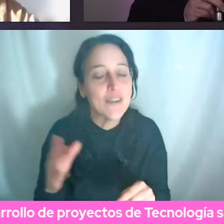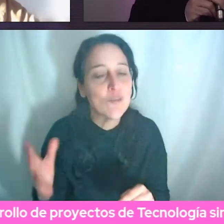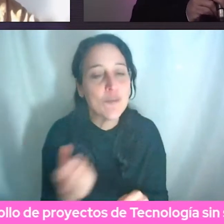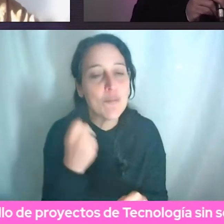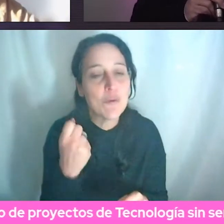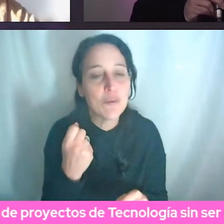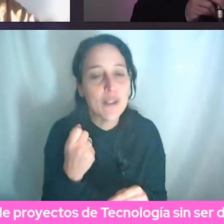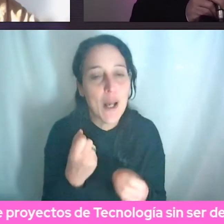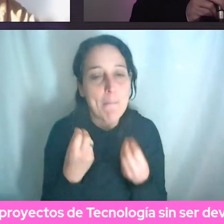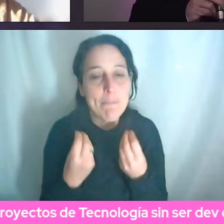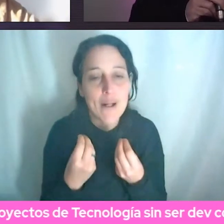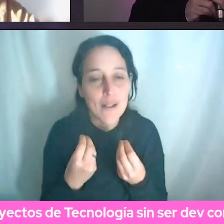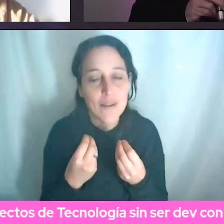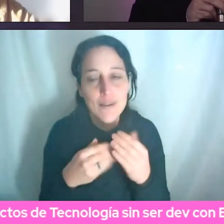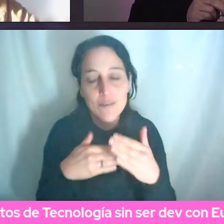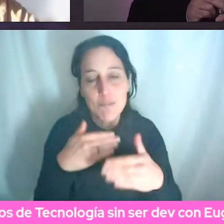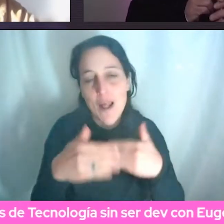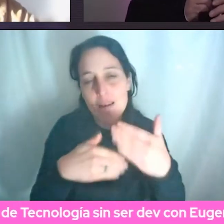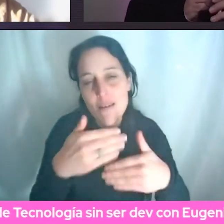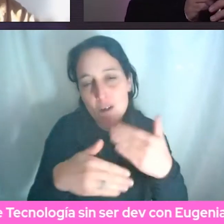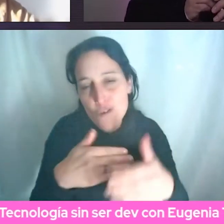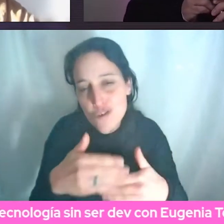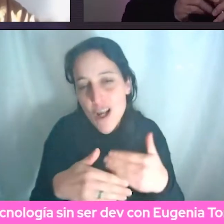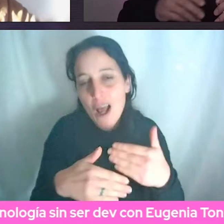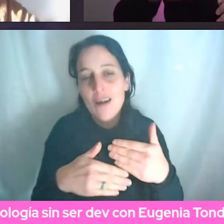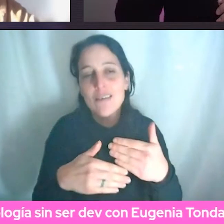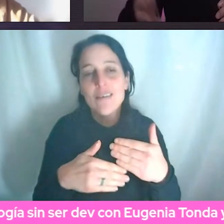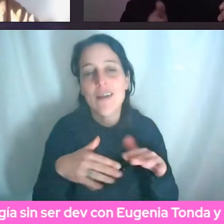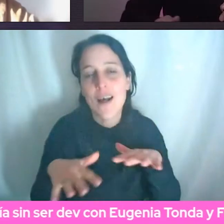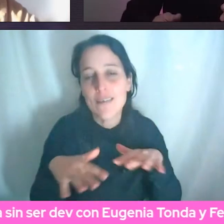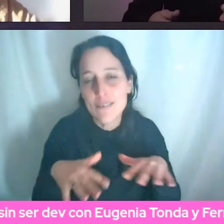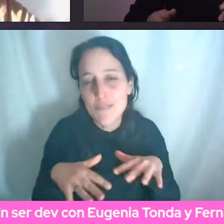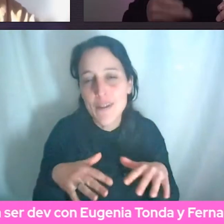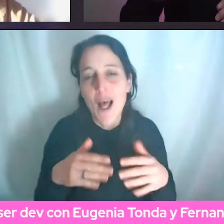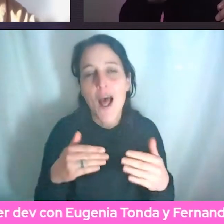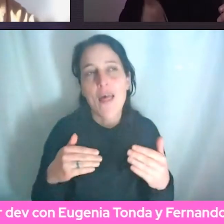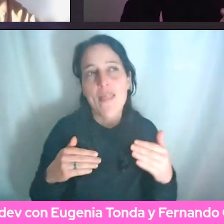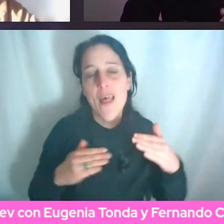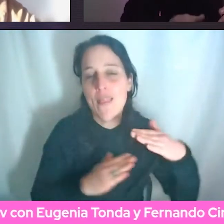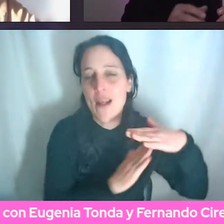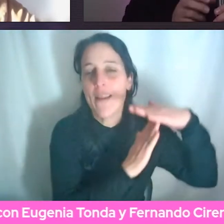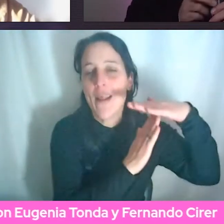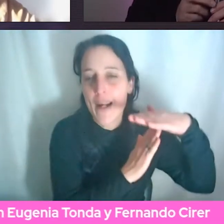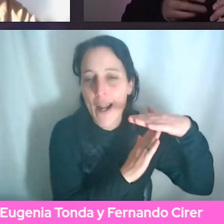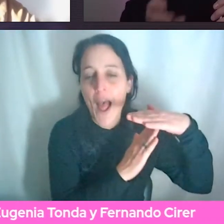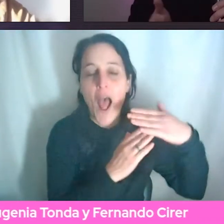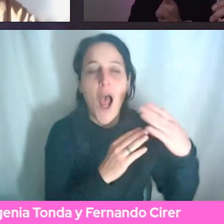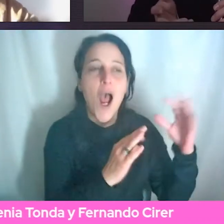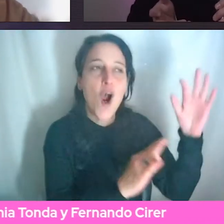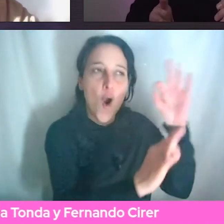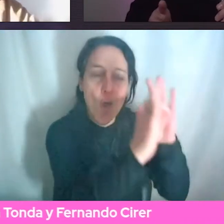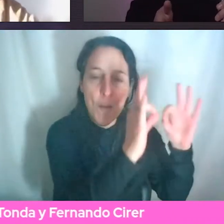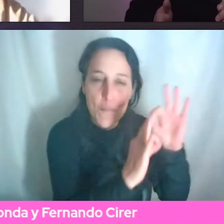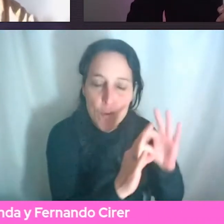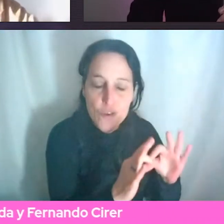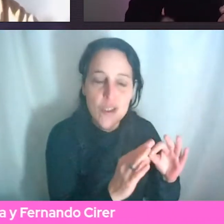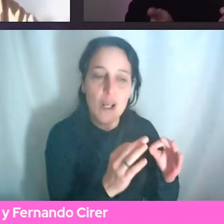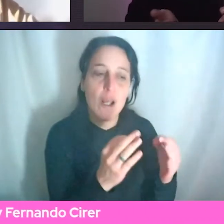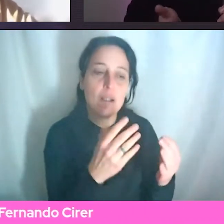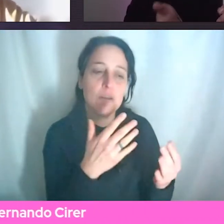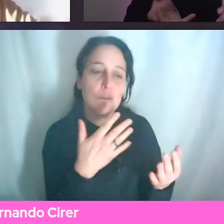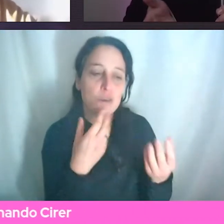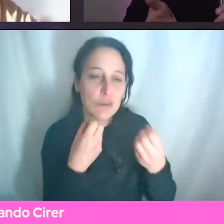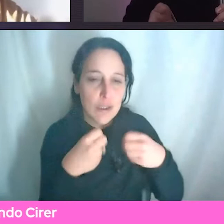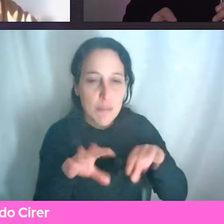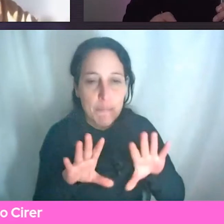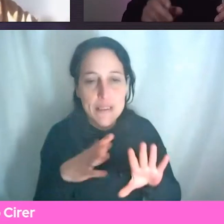estas habilidades blandas, ¿no? De liderazgo, gestión de proyectos, empezar a entender cómo llevar